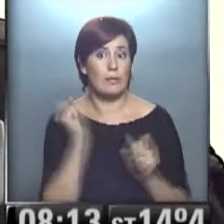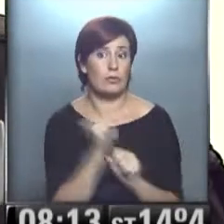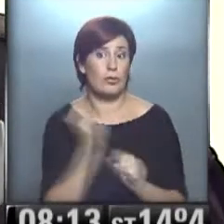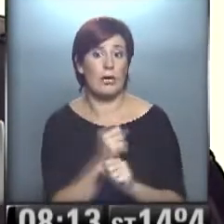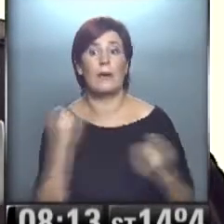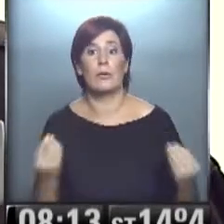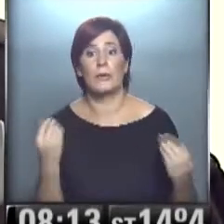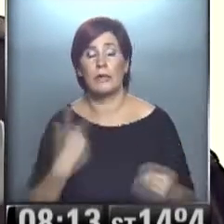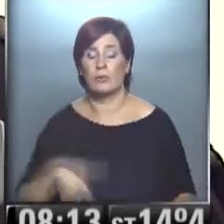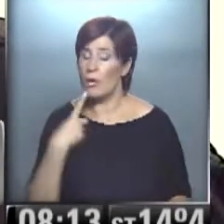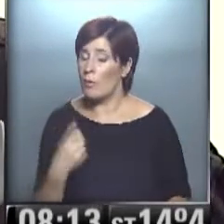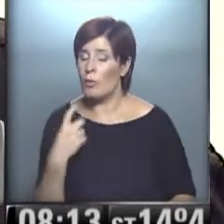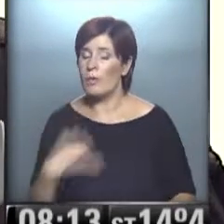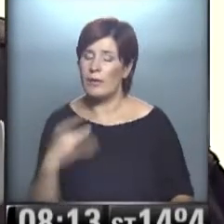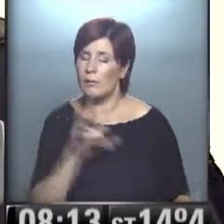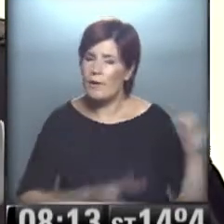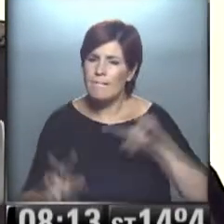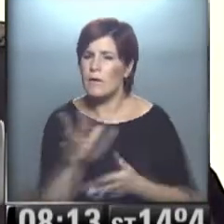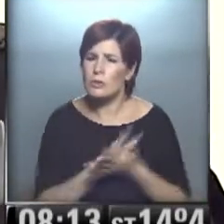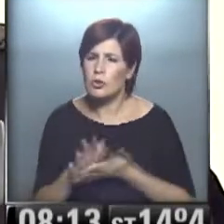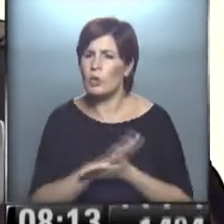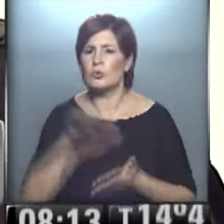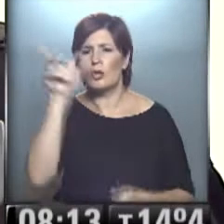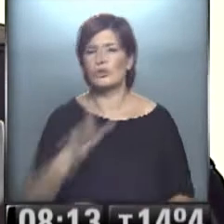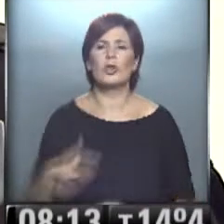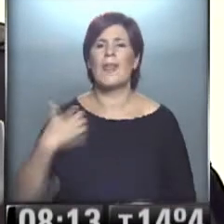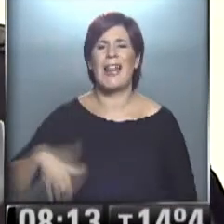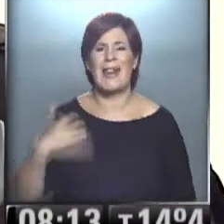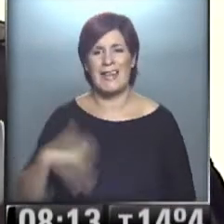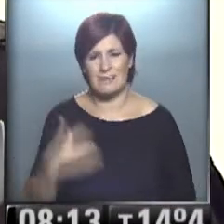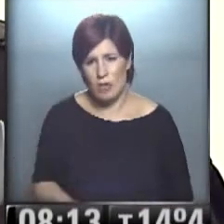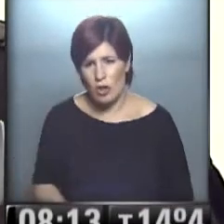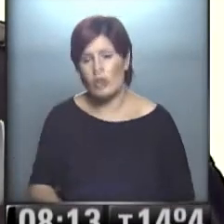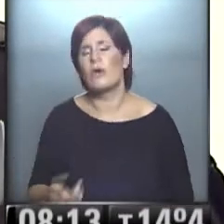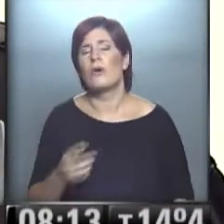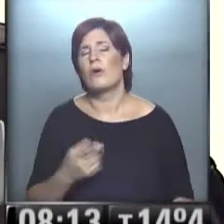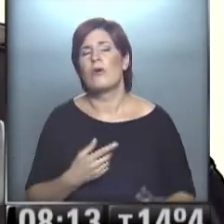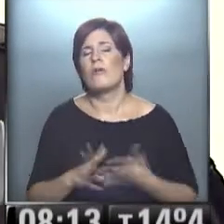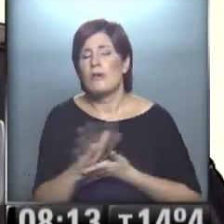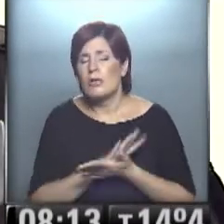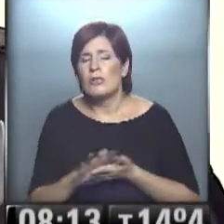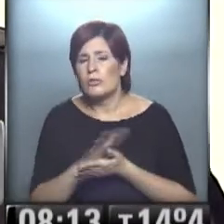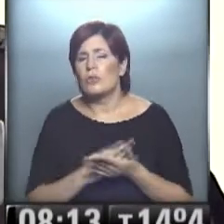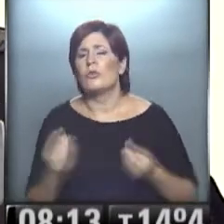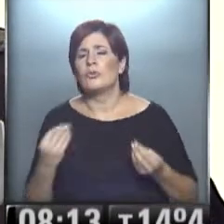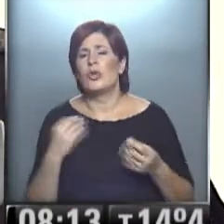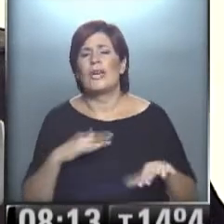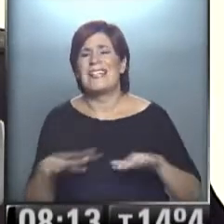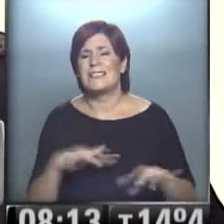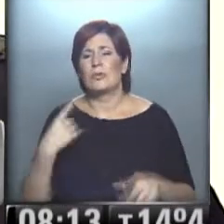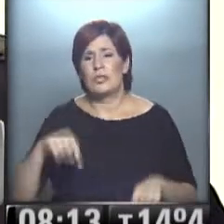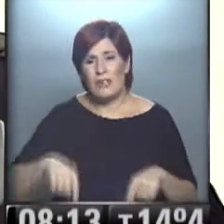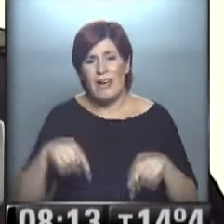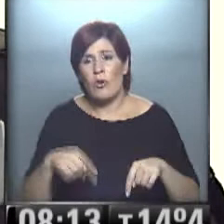buscar también en el ámbito nacional una salida a la situación que se está viviendo